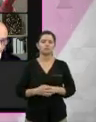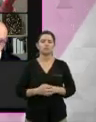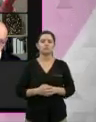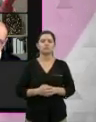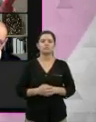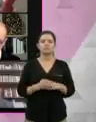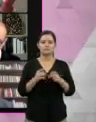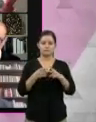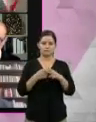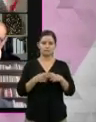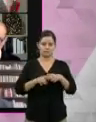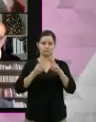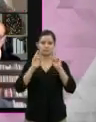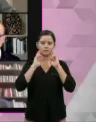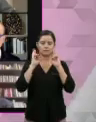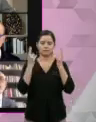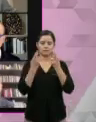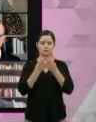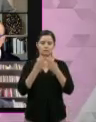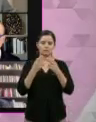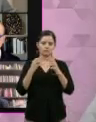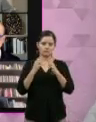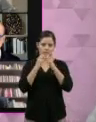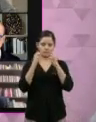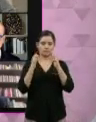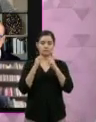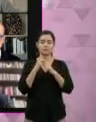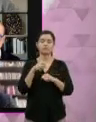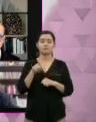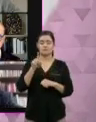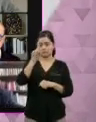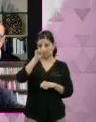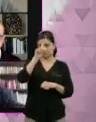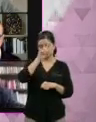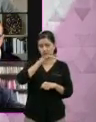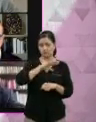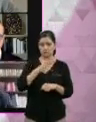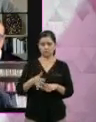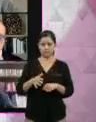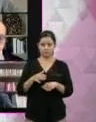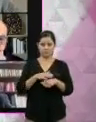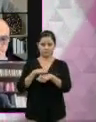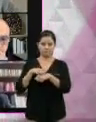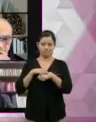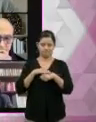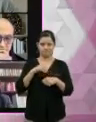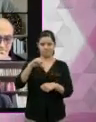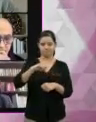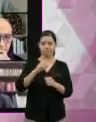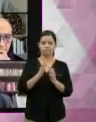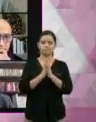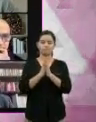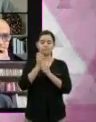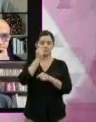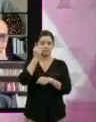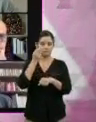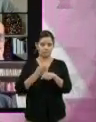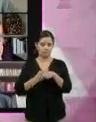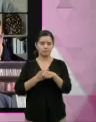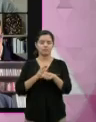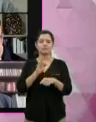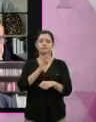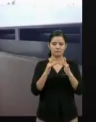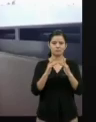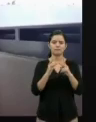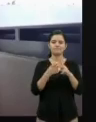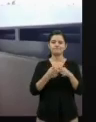-2024. Las y los consejeros que rechazaron la reforma estatutaria basaron su decisión en el artículo 34 de la Ley General